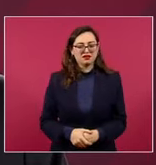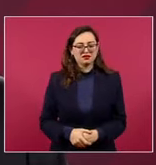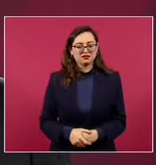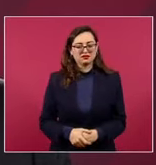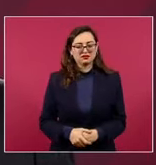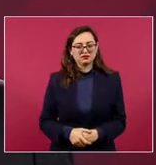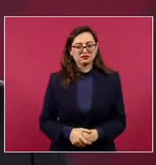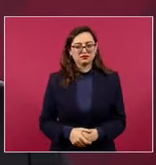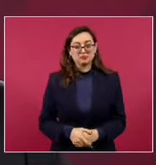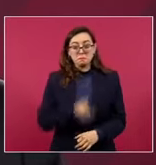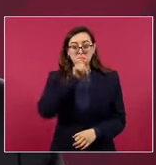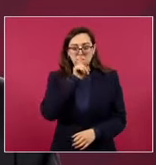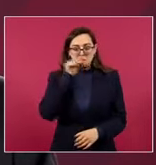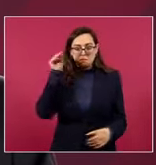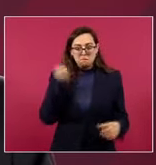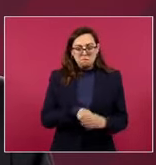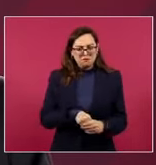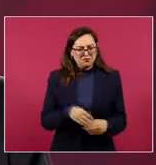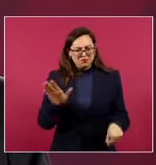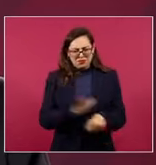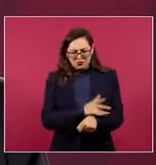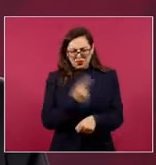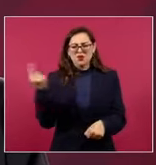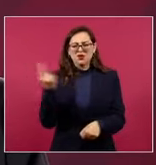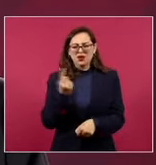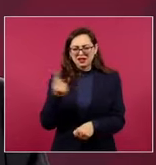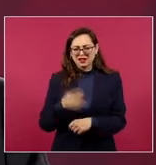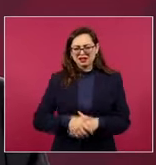¿Por qué los secretos?